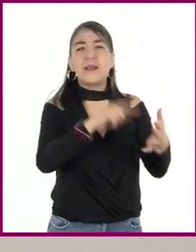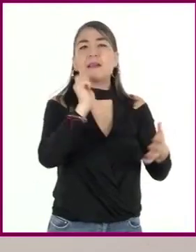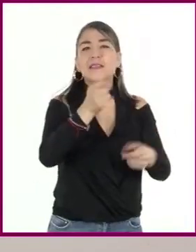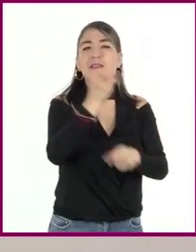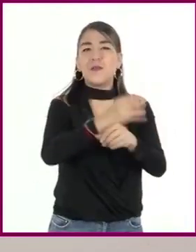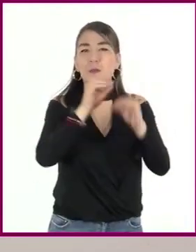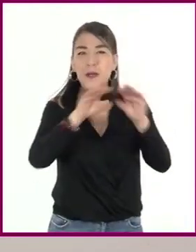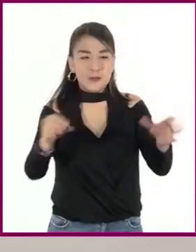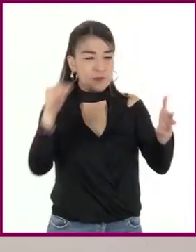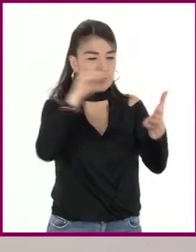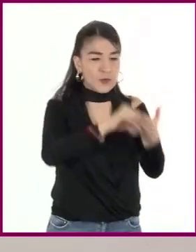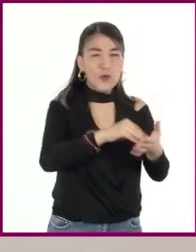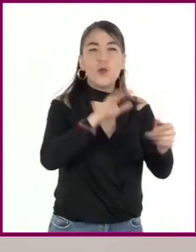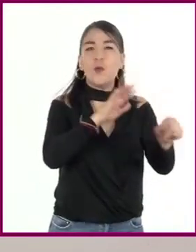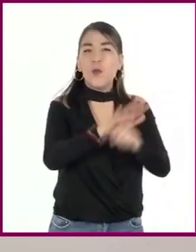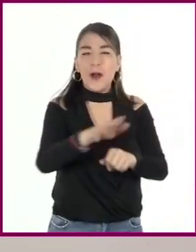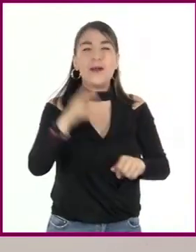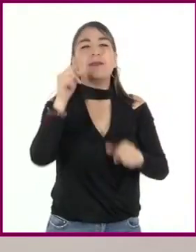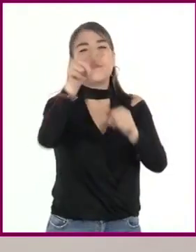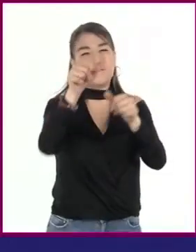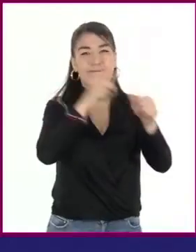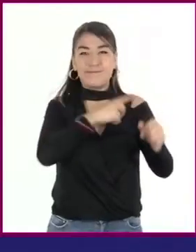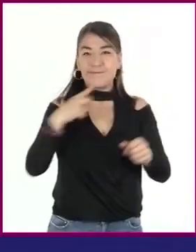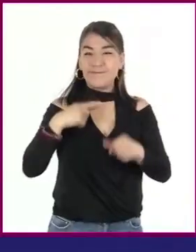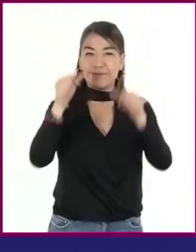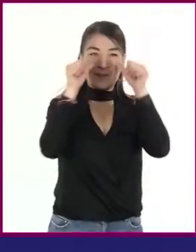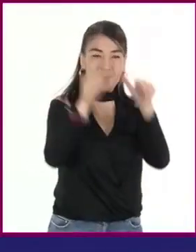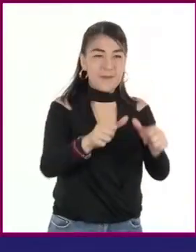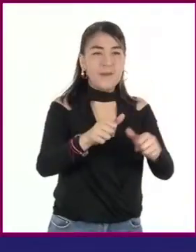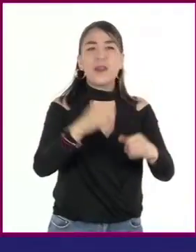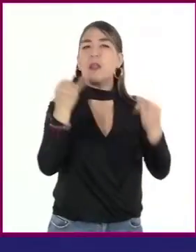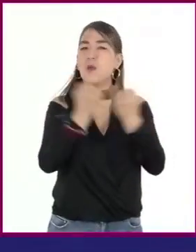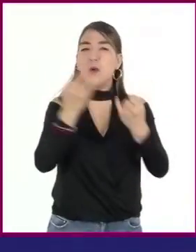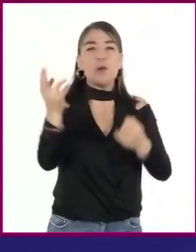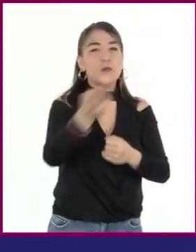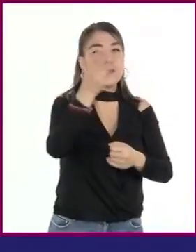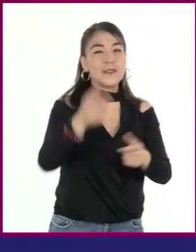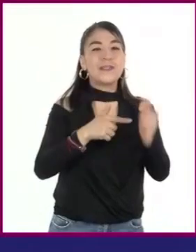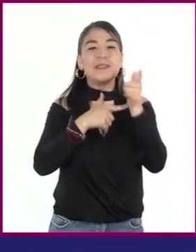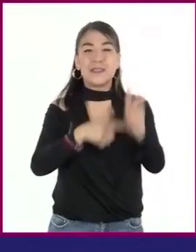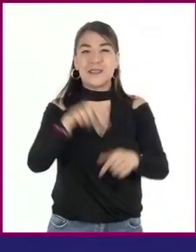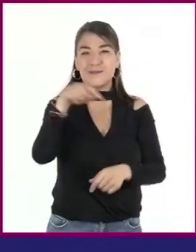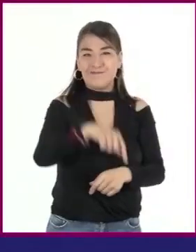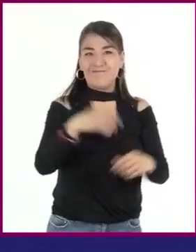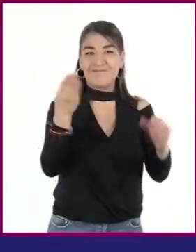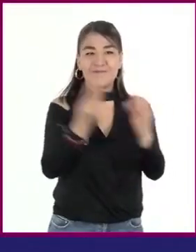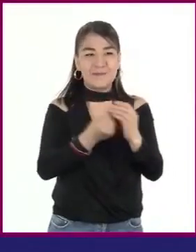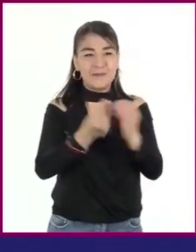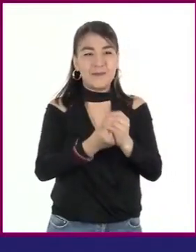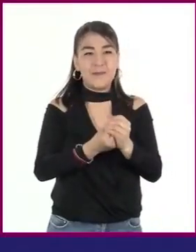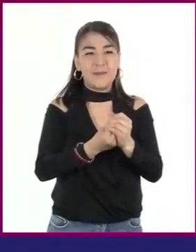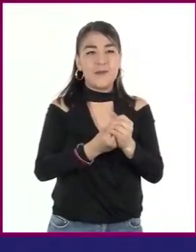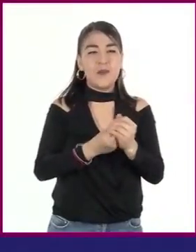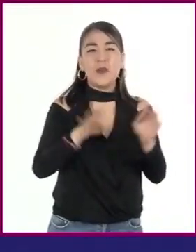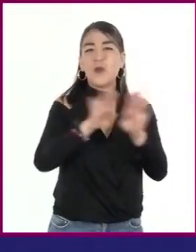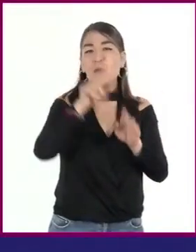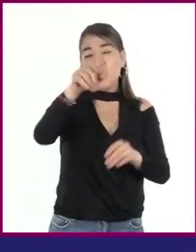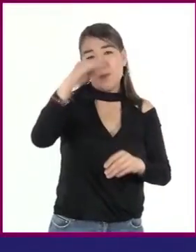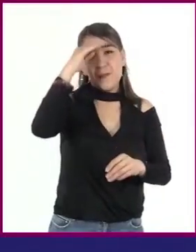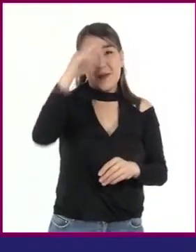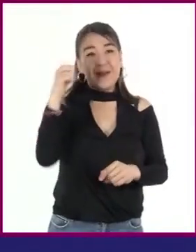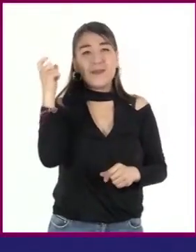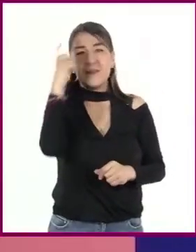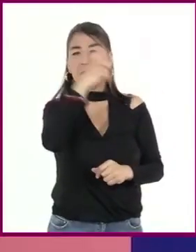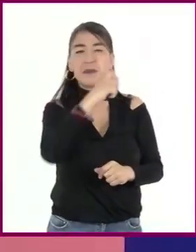los documentos. Pon mucha atención, al igual que ustedes, que siguen la sesión, y verán que no es tan complicado como